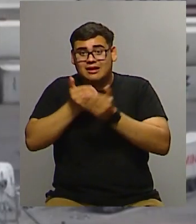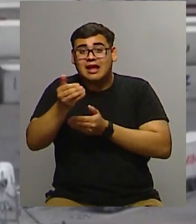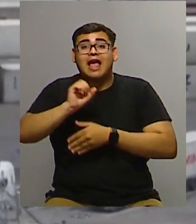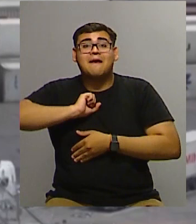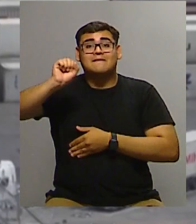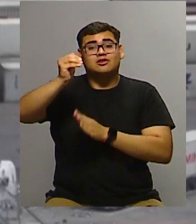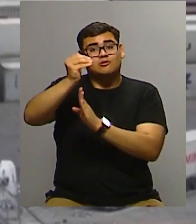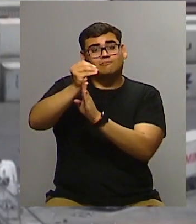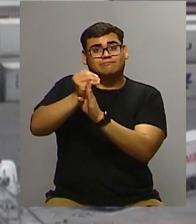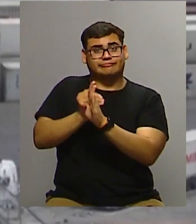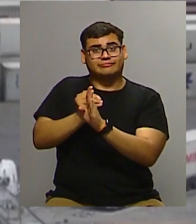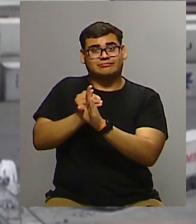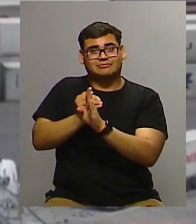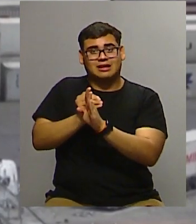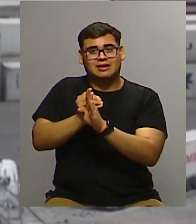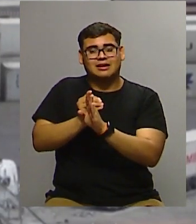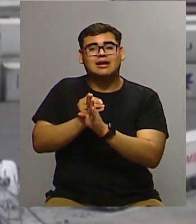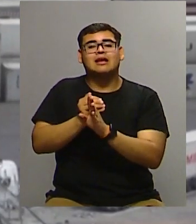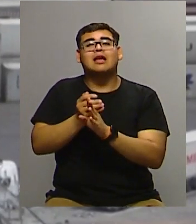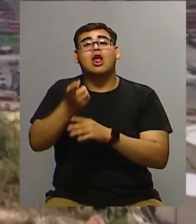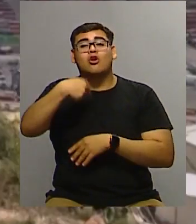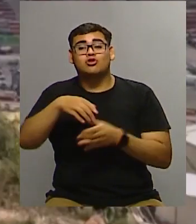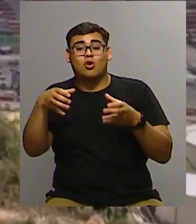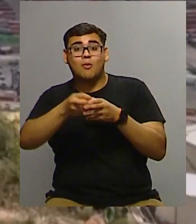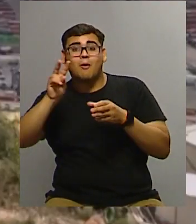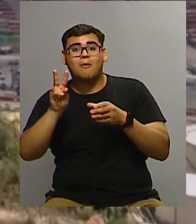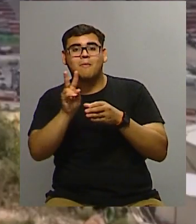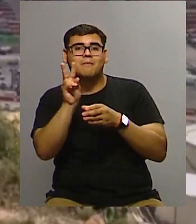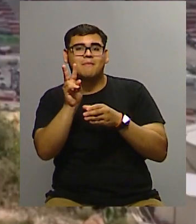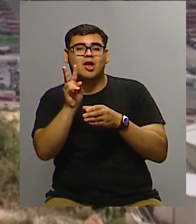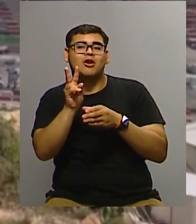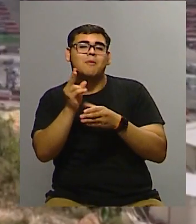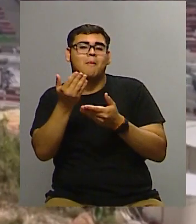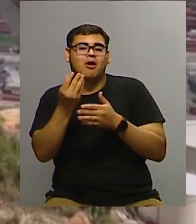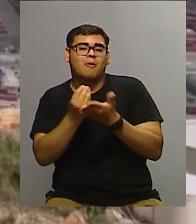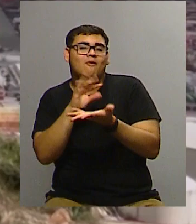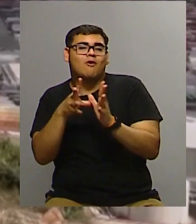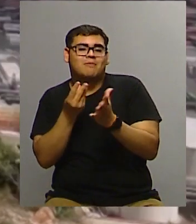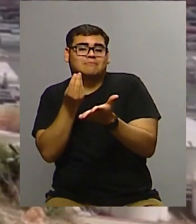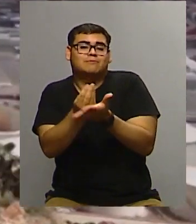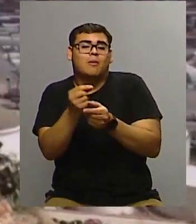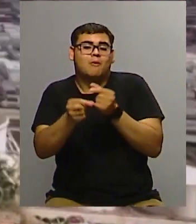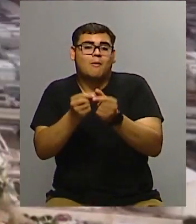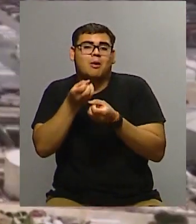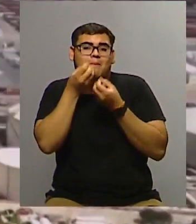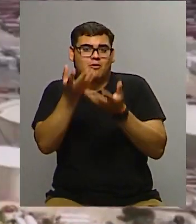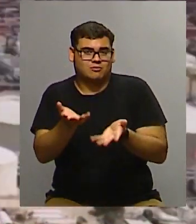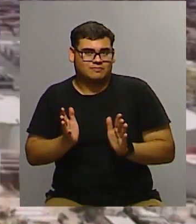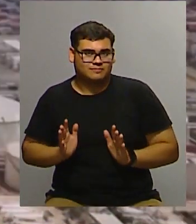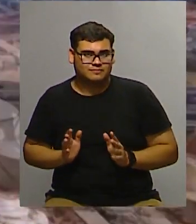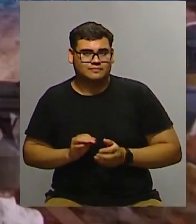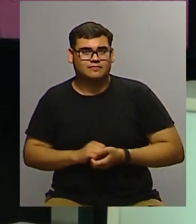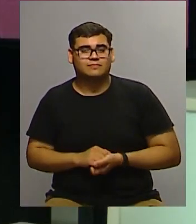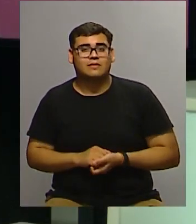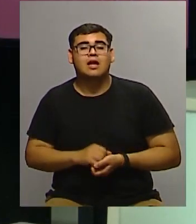empieza a bajar un poquito, obviamente las chances nuestras del peronismo se van a ir acrecentando. Vos decías que cualquier